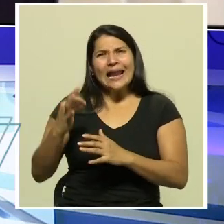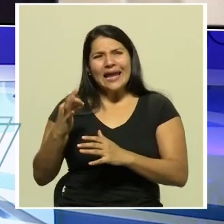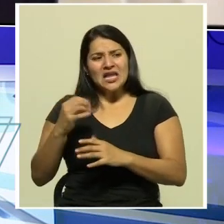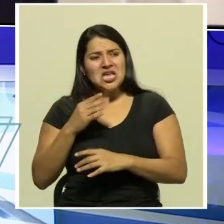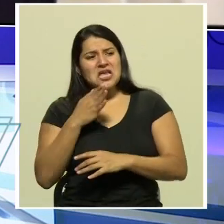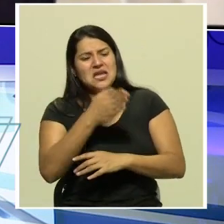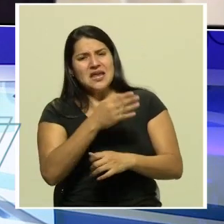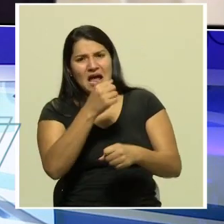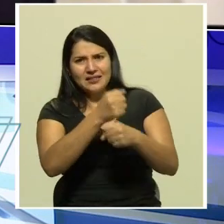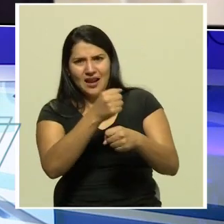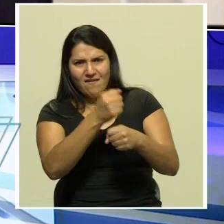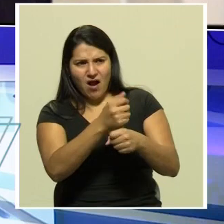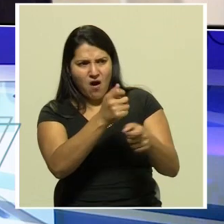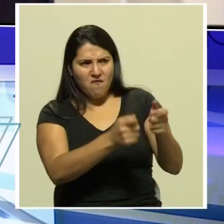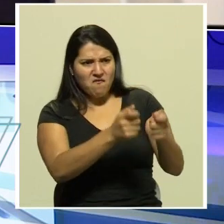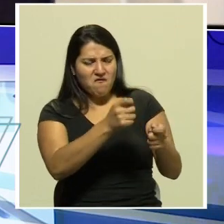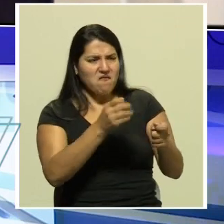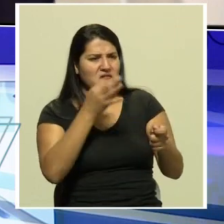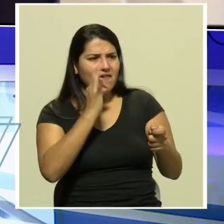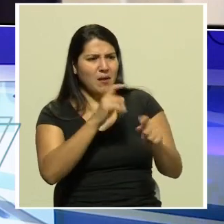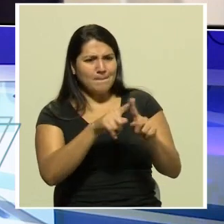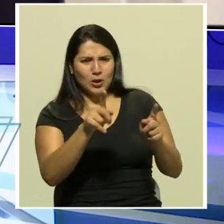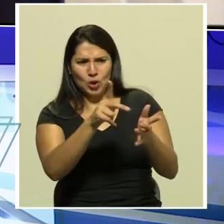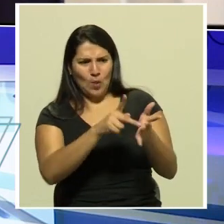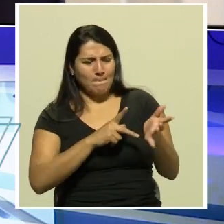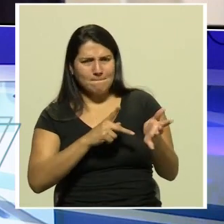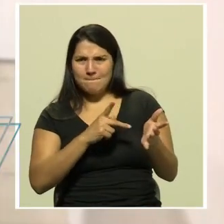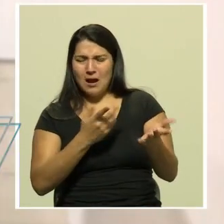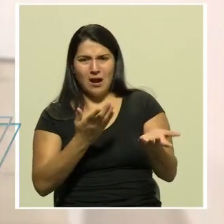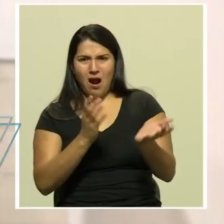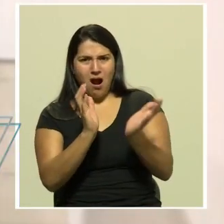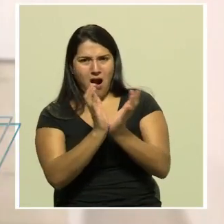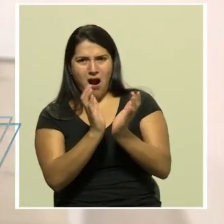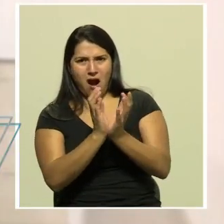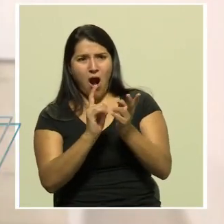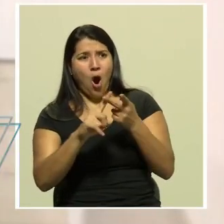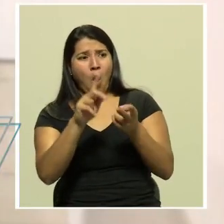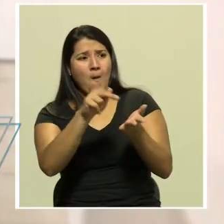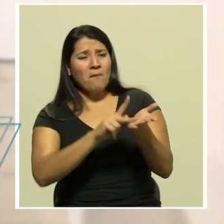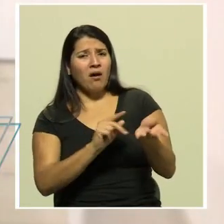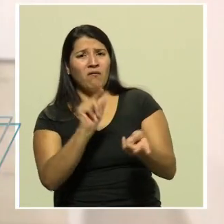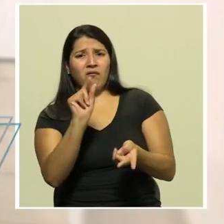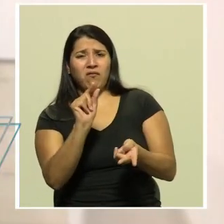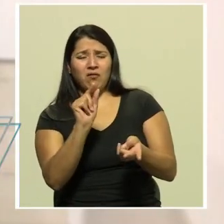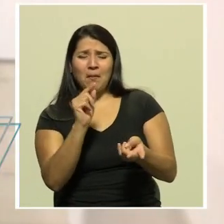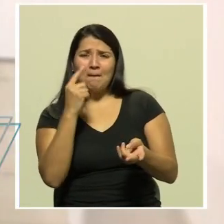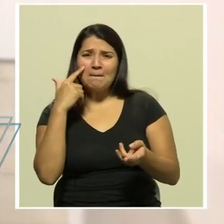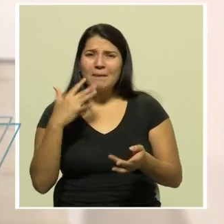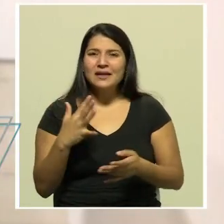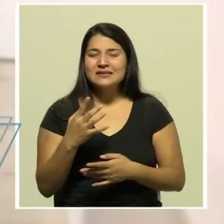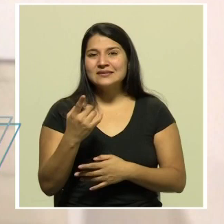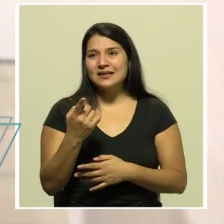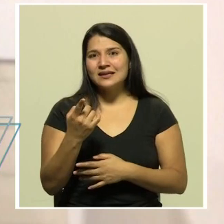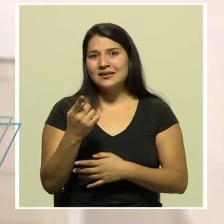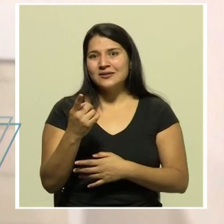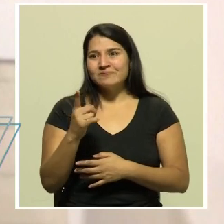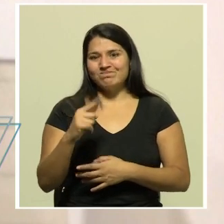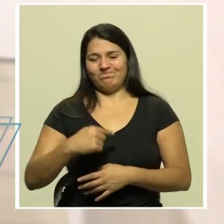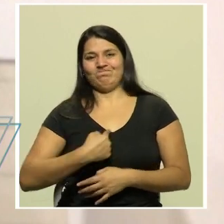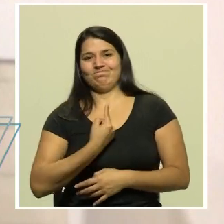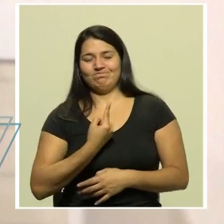del café, con respecto a sus expectativas salariales y de reconocimiento de sus derechos laborales. Y